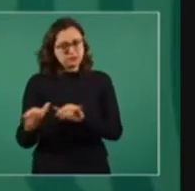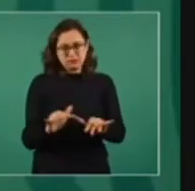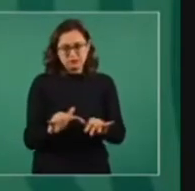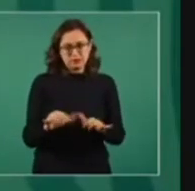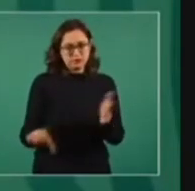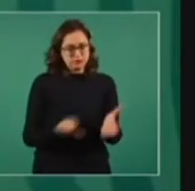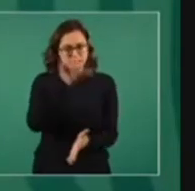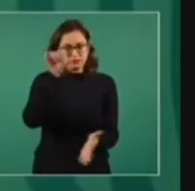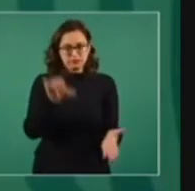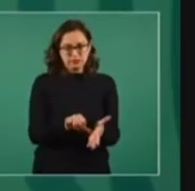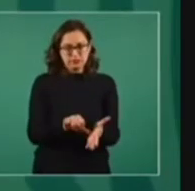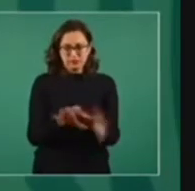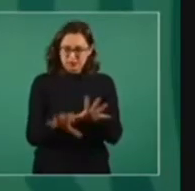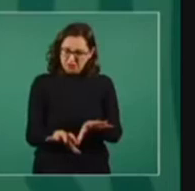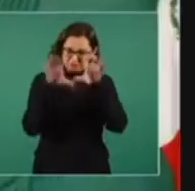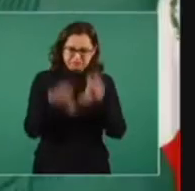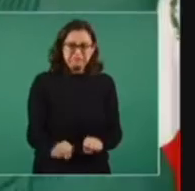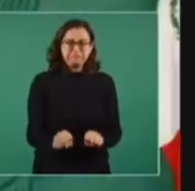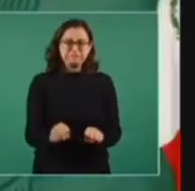aquí Tenochtitlan. Bueno,